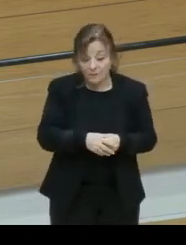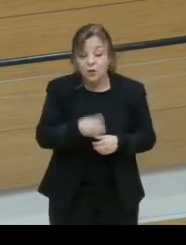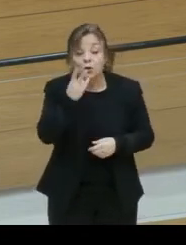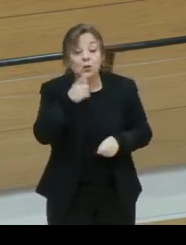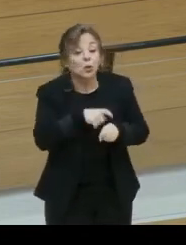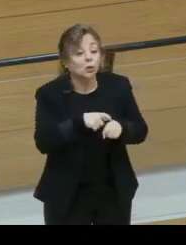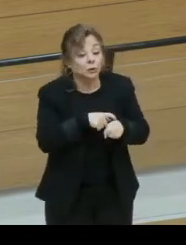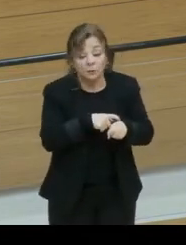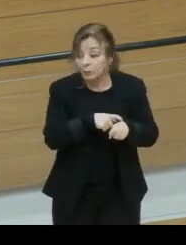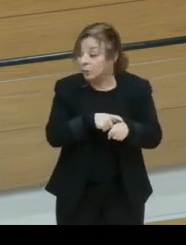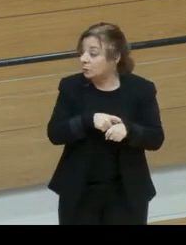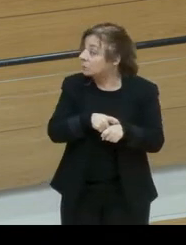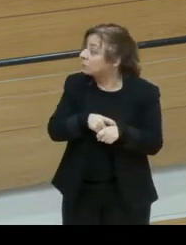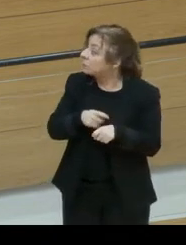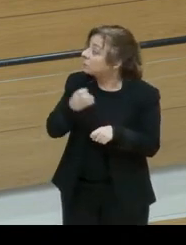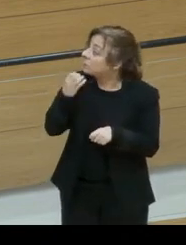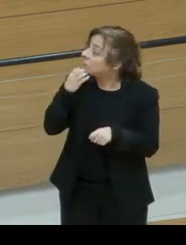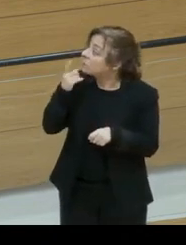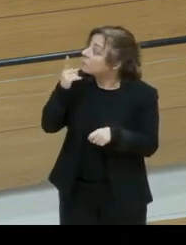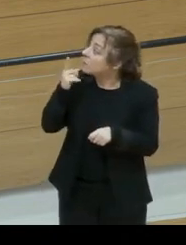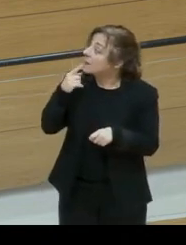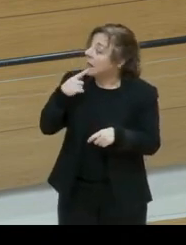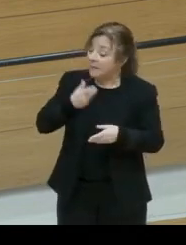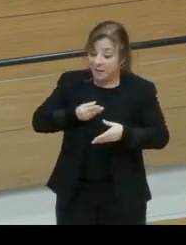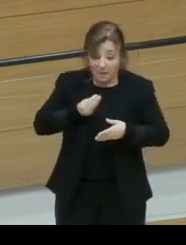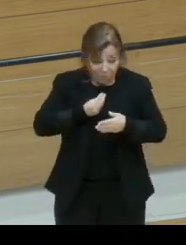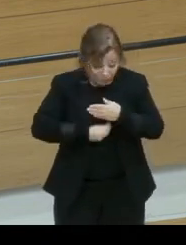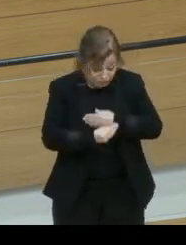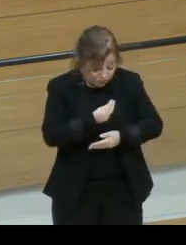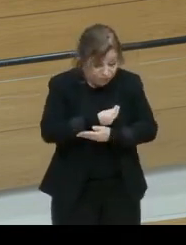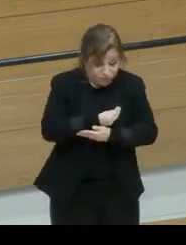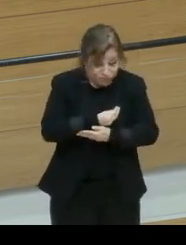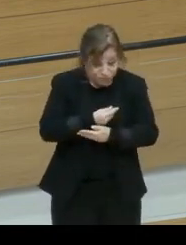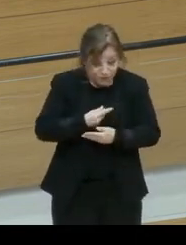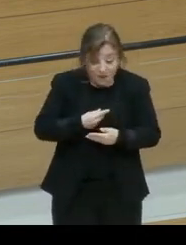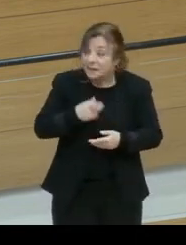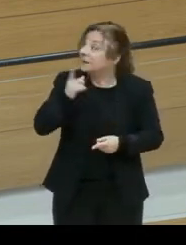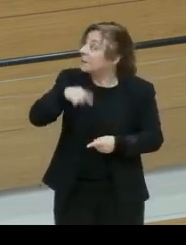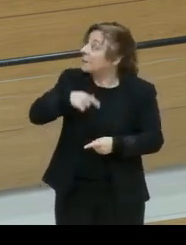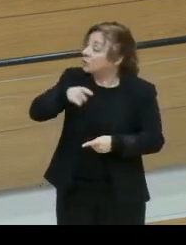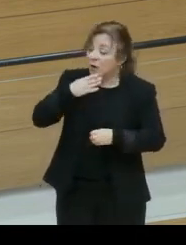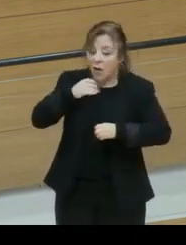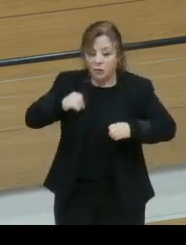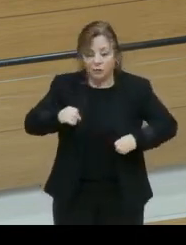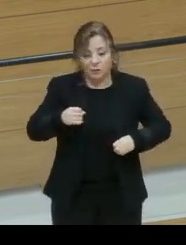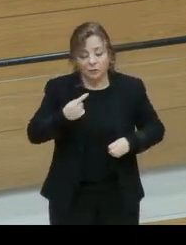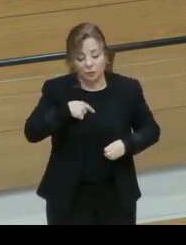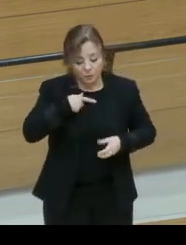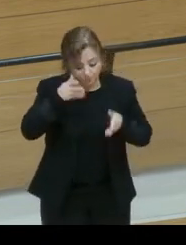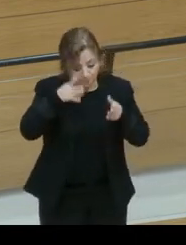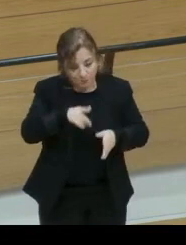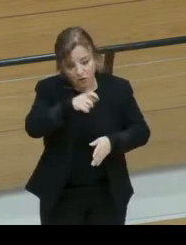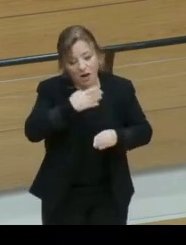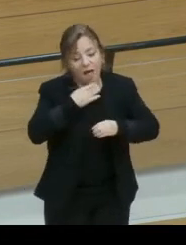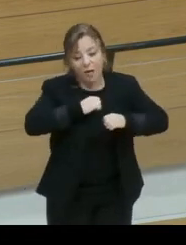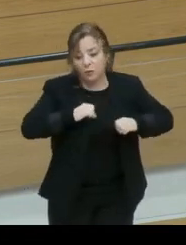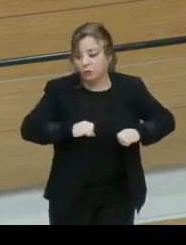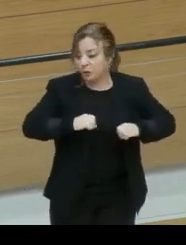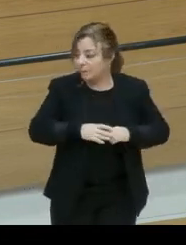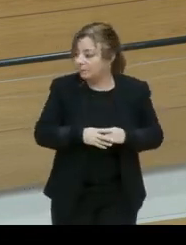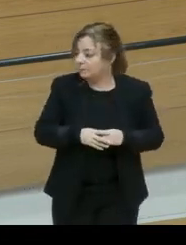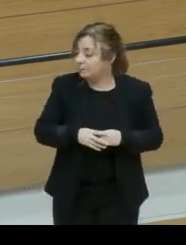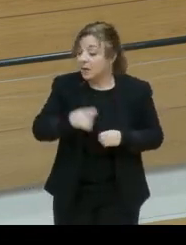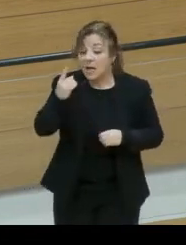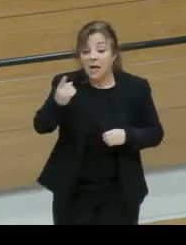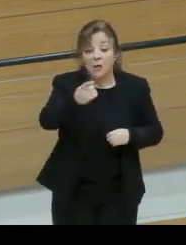las del embrión, que os sonarán, y las de adulto. Y nosotros nos centramos en el adulto. Cada uno